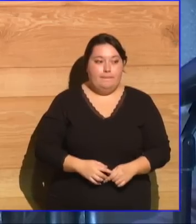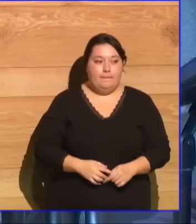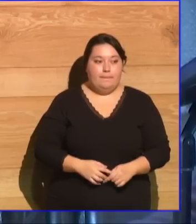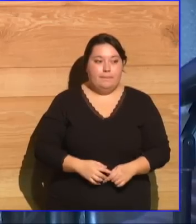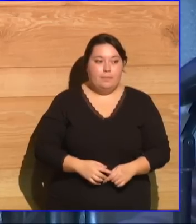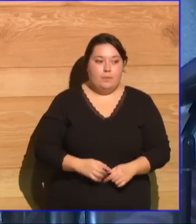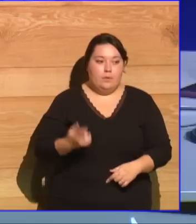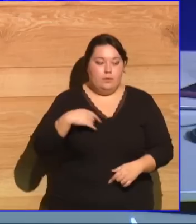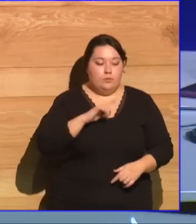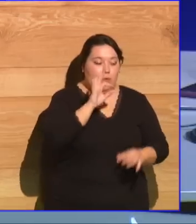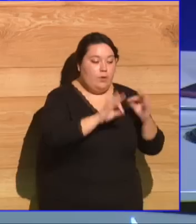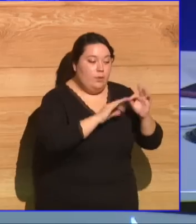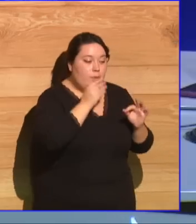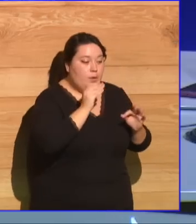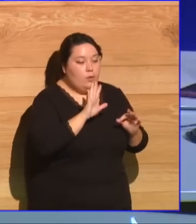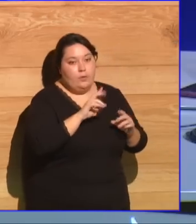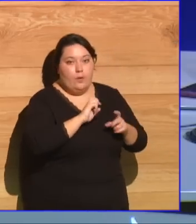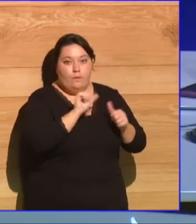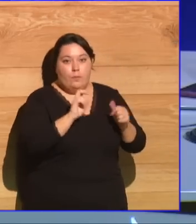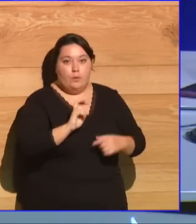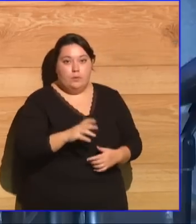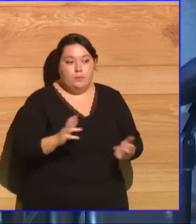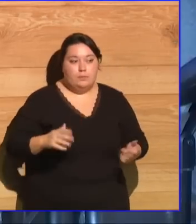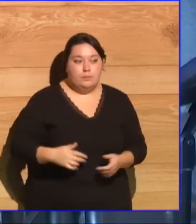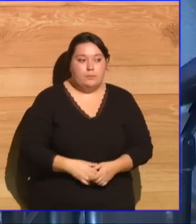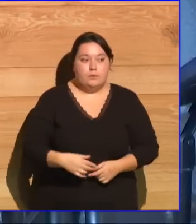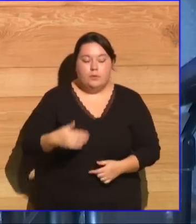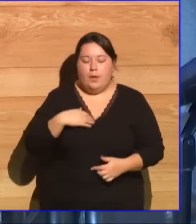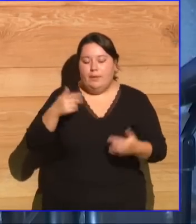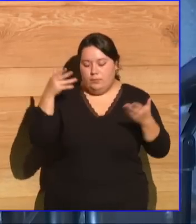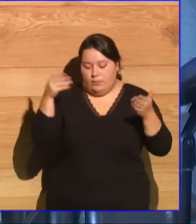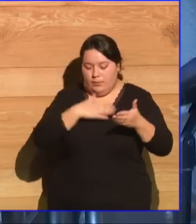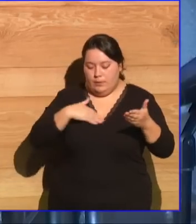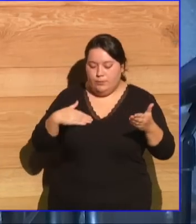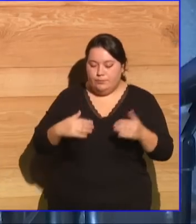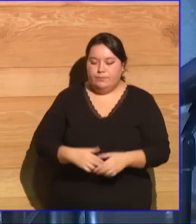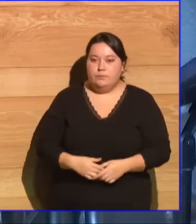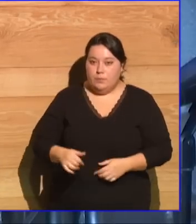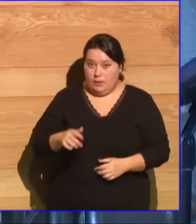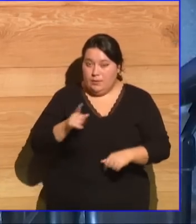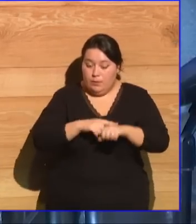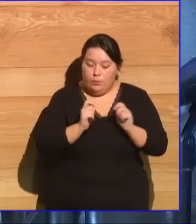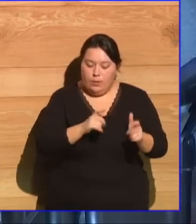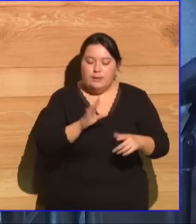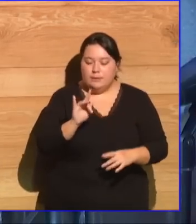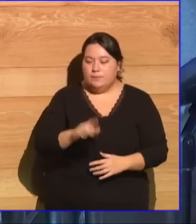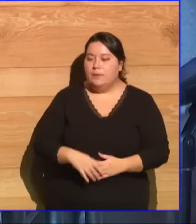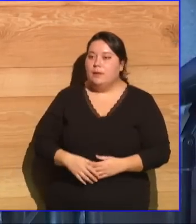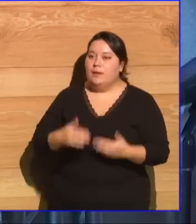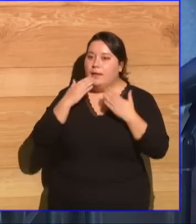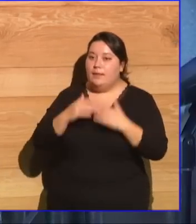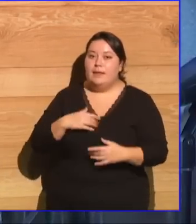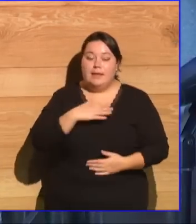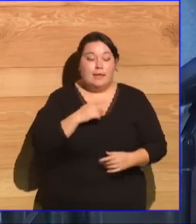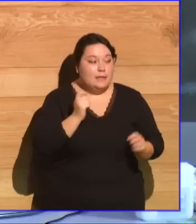creo que lo organizábamos mucho se ha mejor quitado las así. gafas, cuidado con esto, Necesito evocar en mi cabeza, ¿vale? ¿Te damos un ratito? Gracias. Hay un instante... ¿Quieres que te